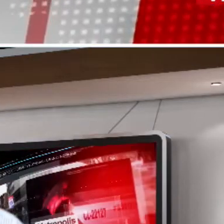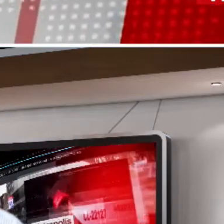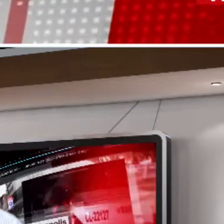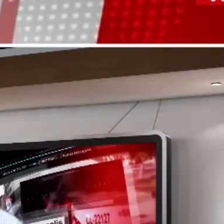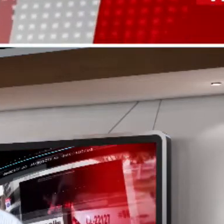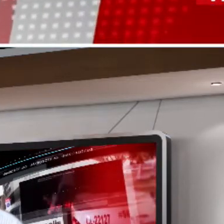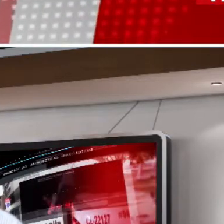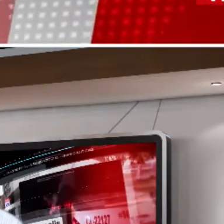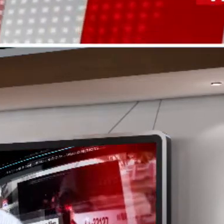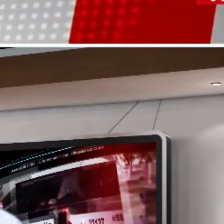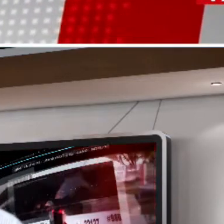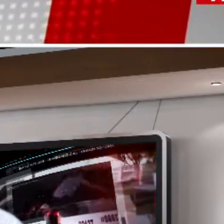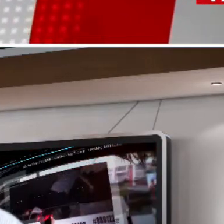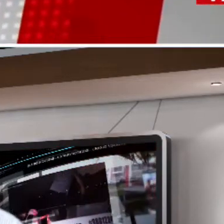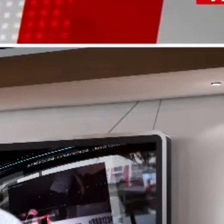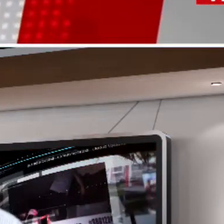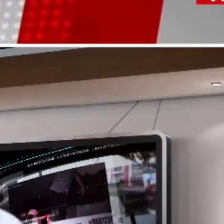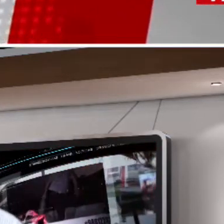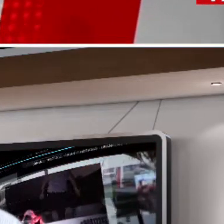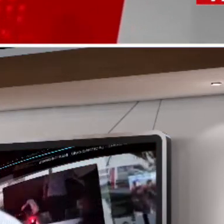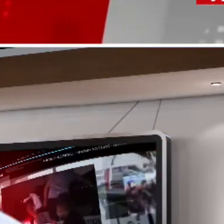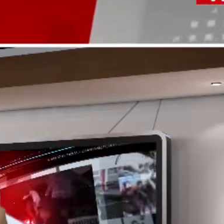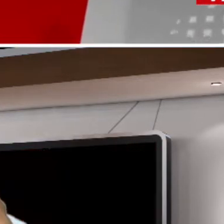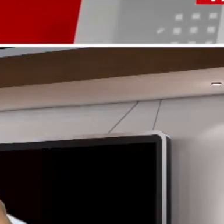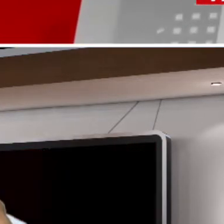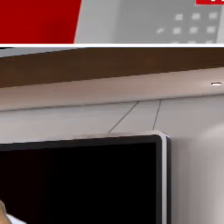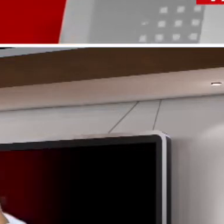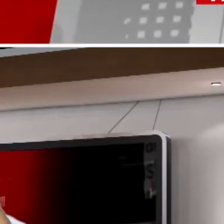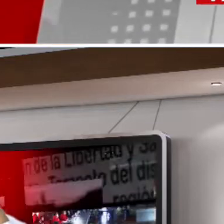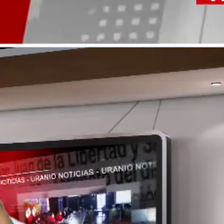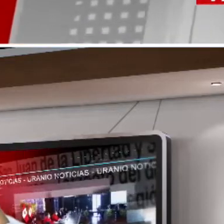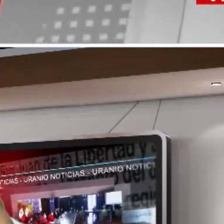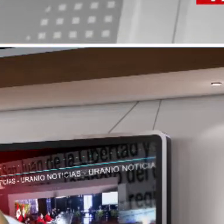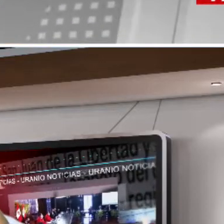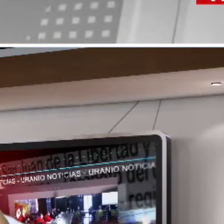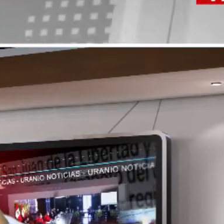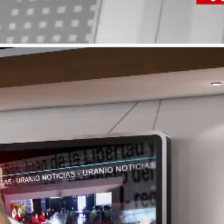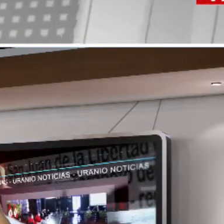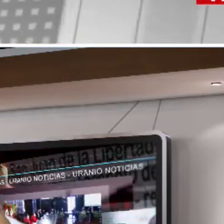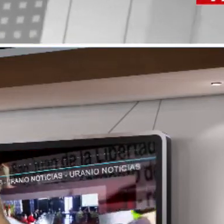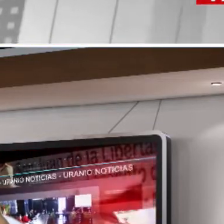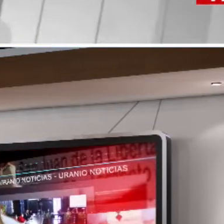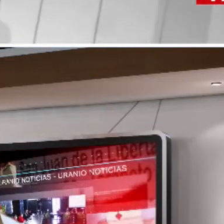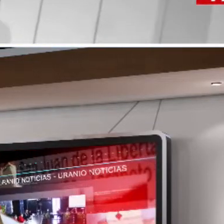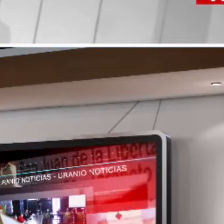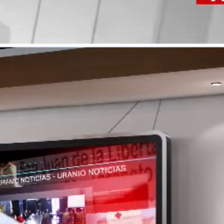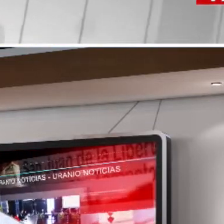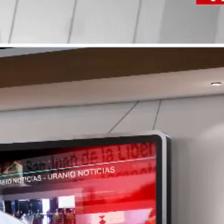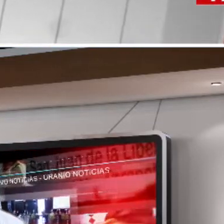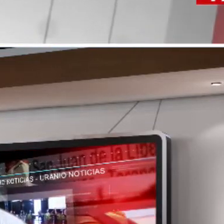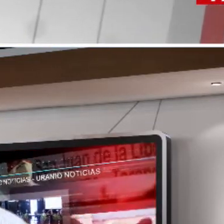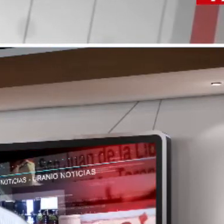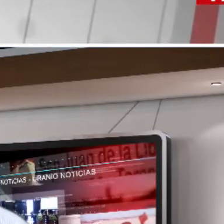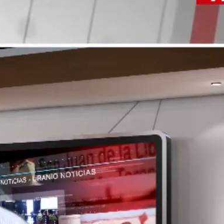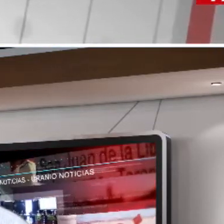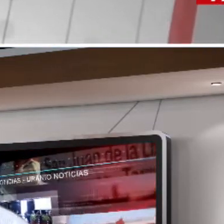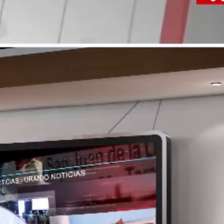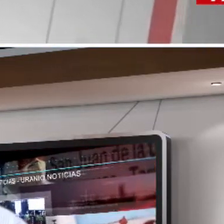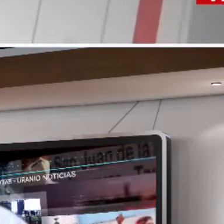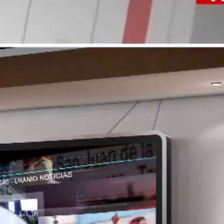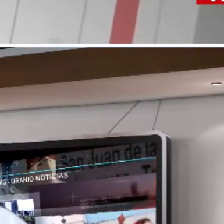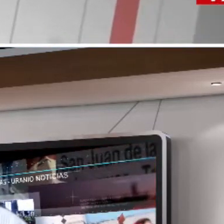título gratuito con el pretexto de trabajar la tierra y después se volvieron millonarios con esos terrenos, Hugo. Mira, yo conozco a una ex